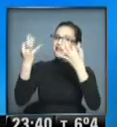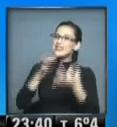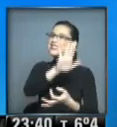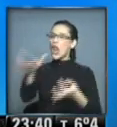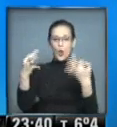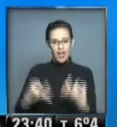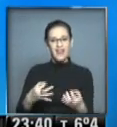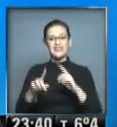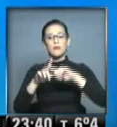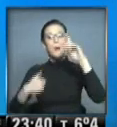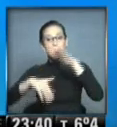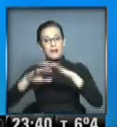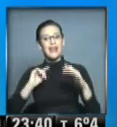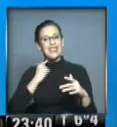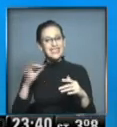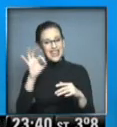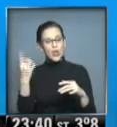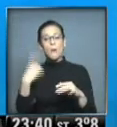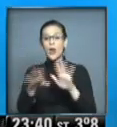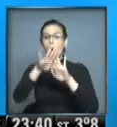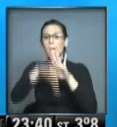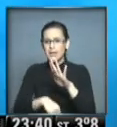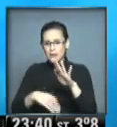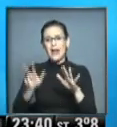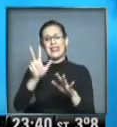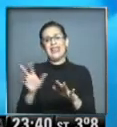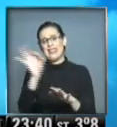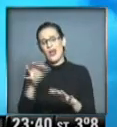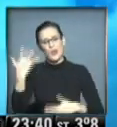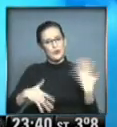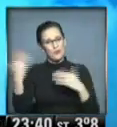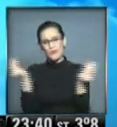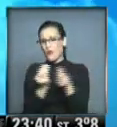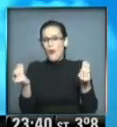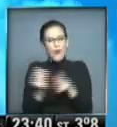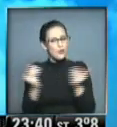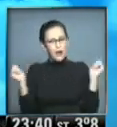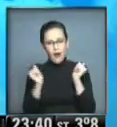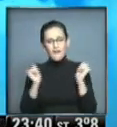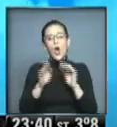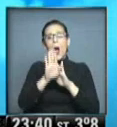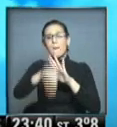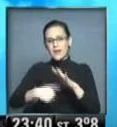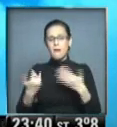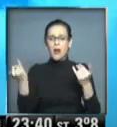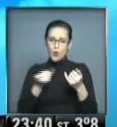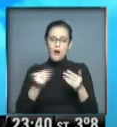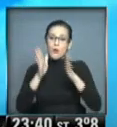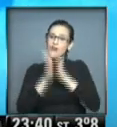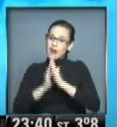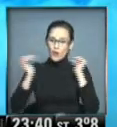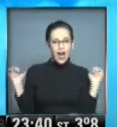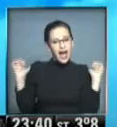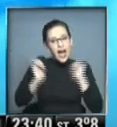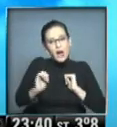con una máxima de 13 grados, pero aún las mínimas, por supuesto, bajas. 3 grados mínima para el jueves. Así que abrigarse mucho en estos